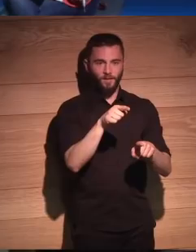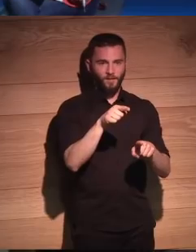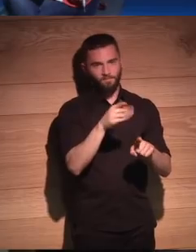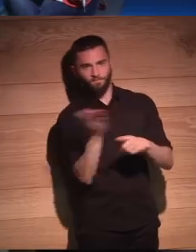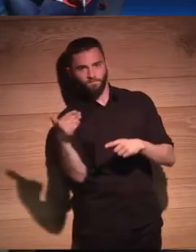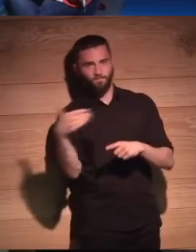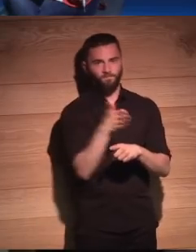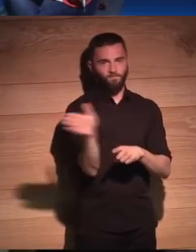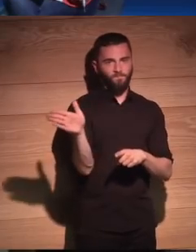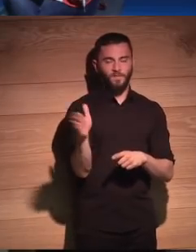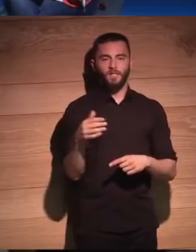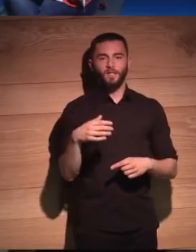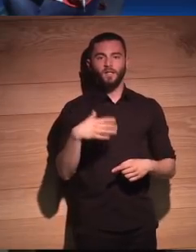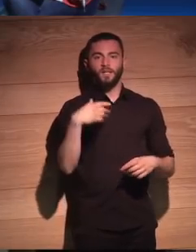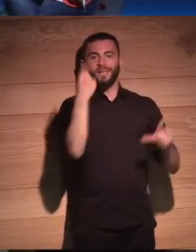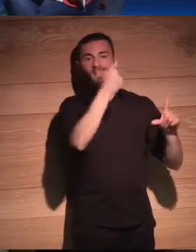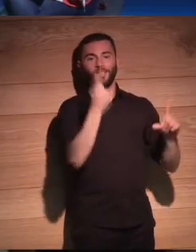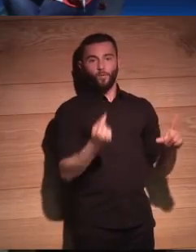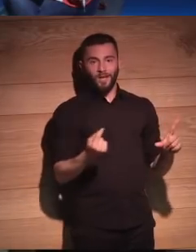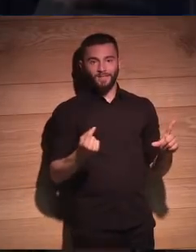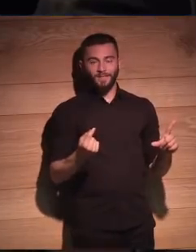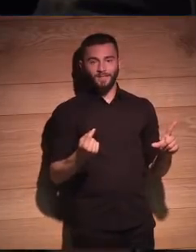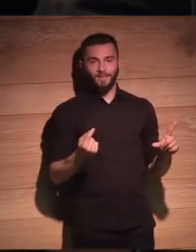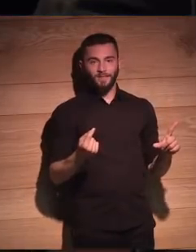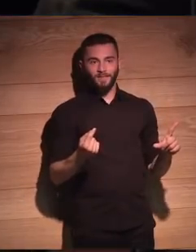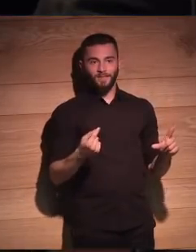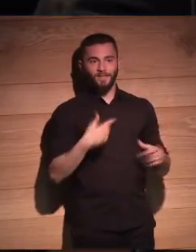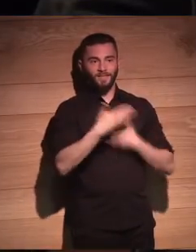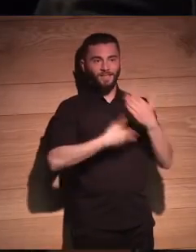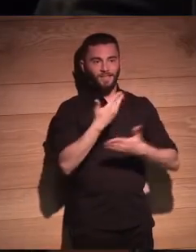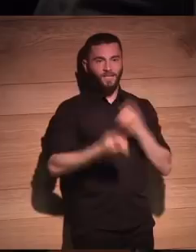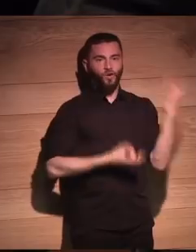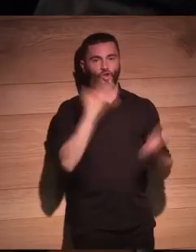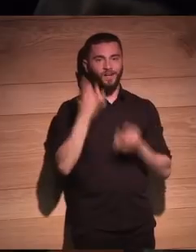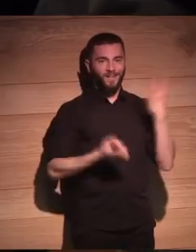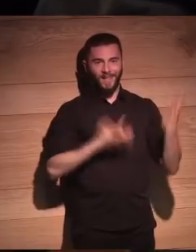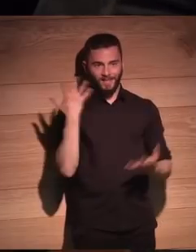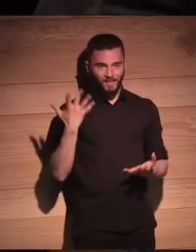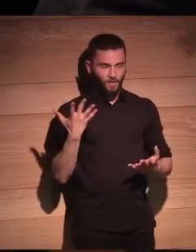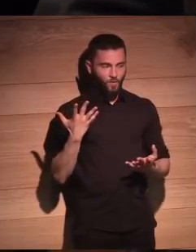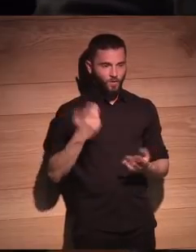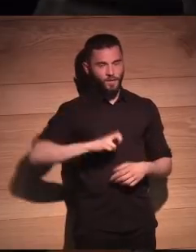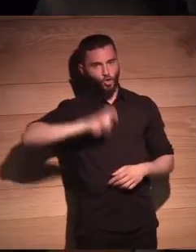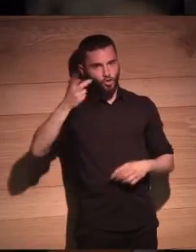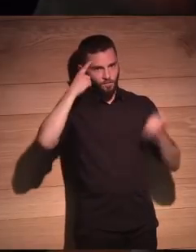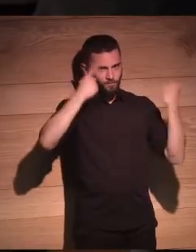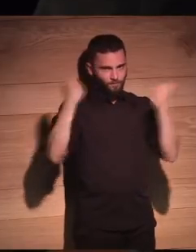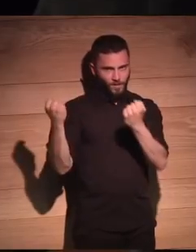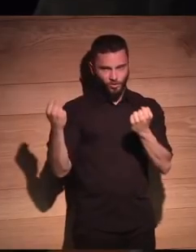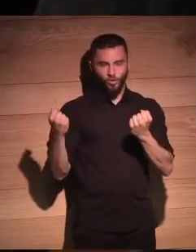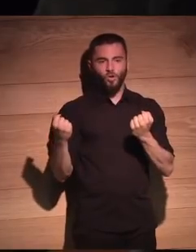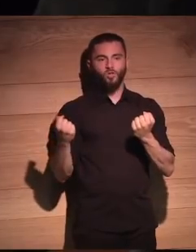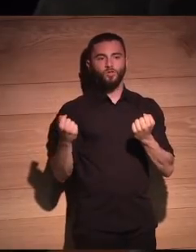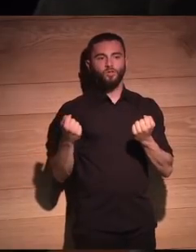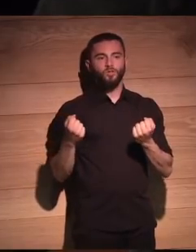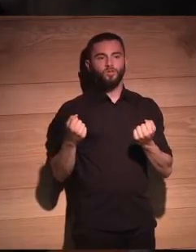aspecto. Por un lado, para los dibujantes en su grado de desarrollo creativo y por otra, para los expertos que